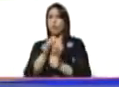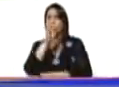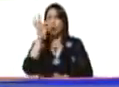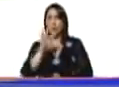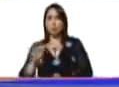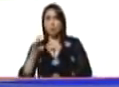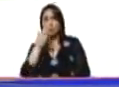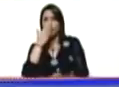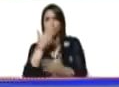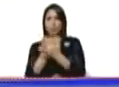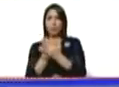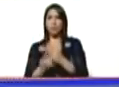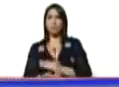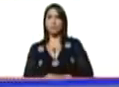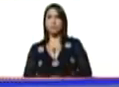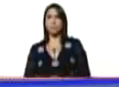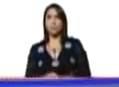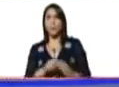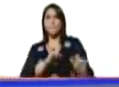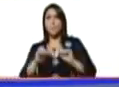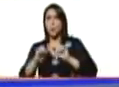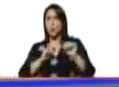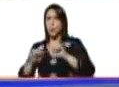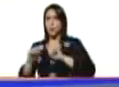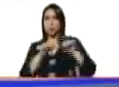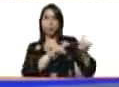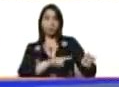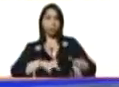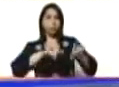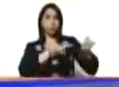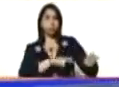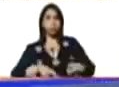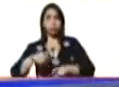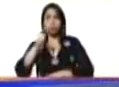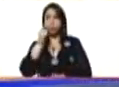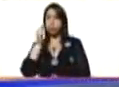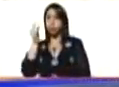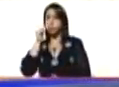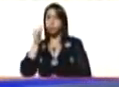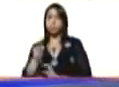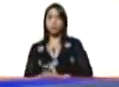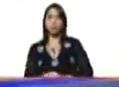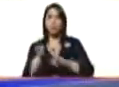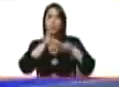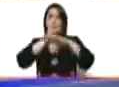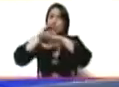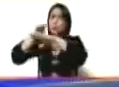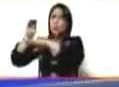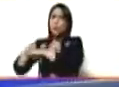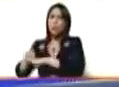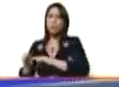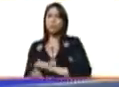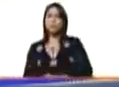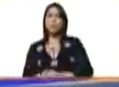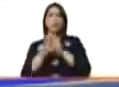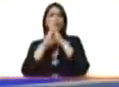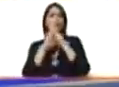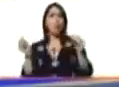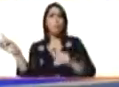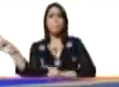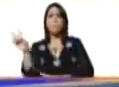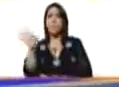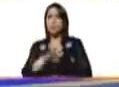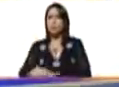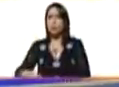frentes, movimientos de campesinos, campesinas, convocar a toda la